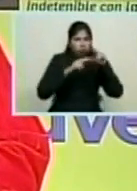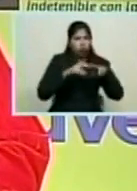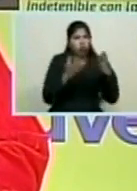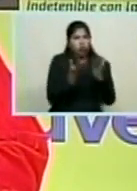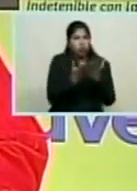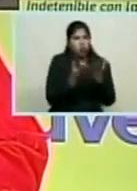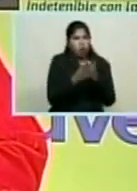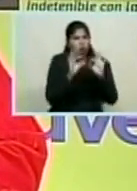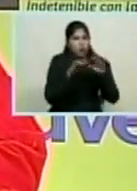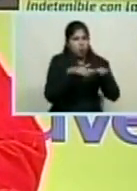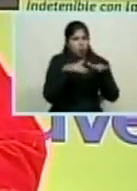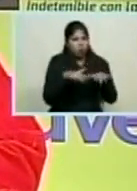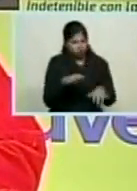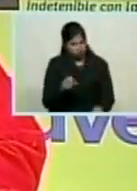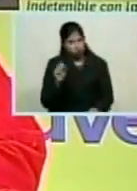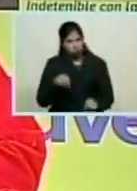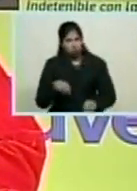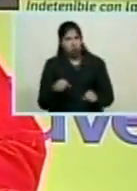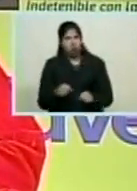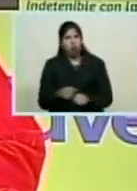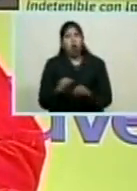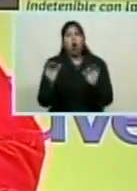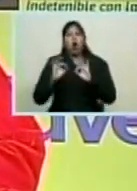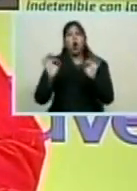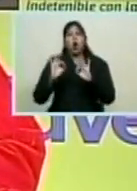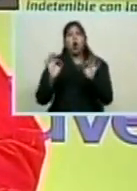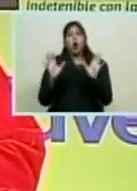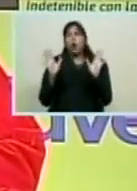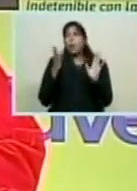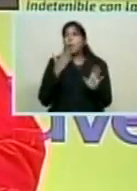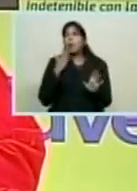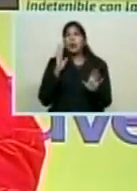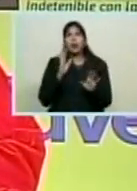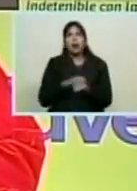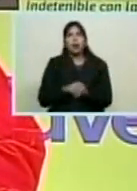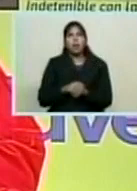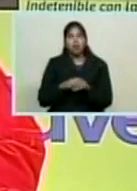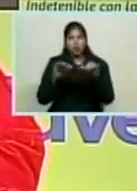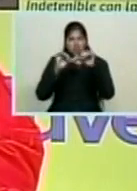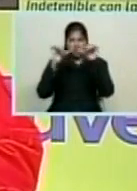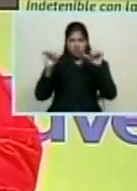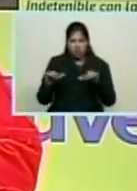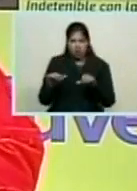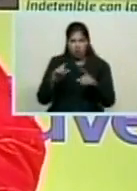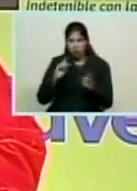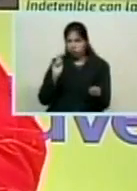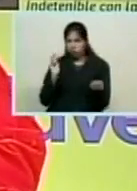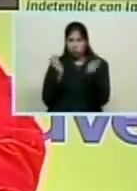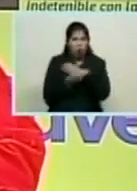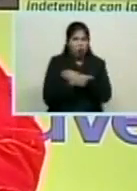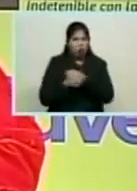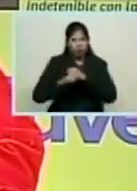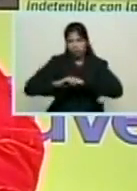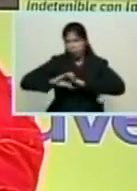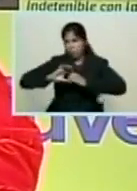pueblo? ¿O desmantelaría todo el sistema escolar del país?